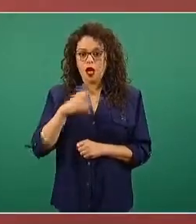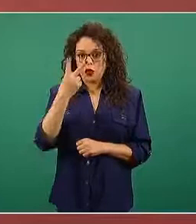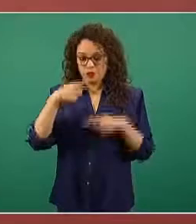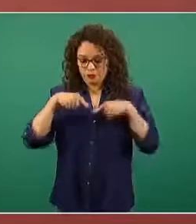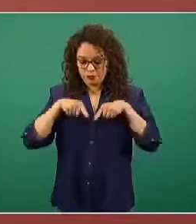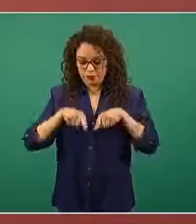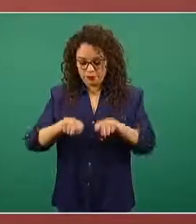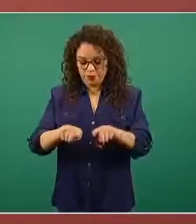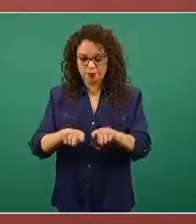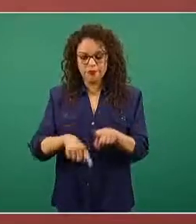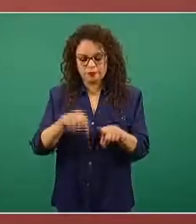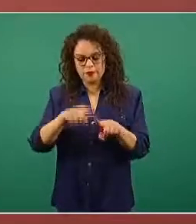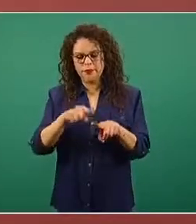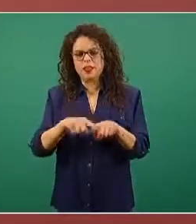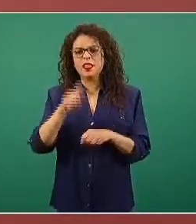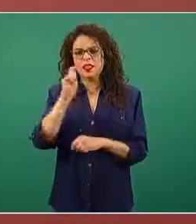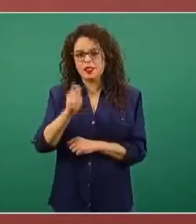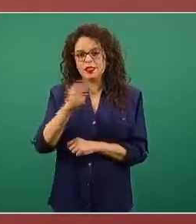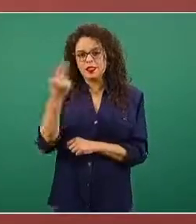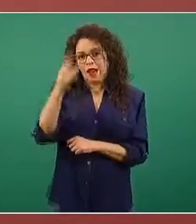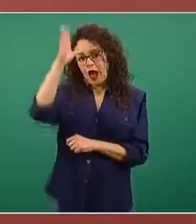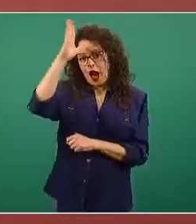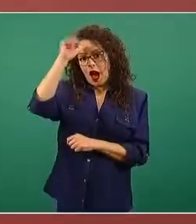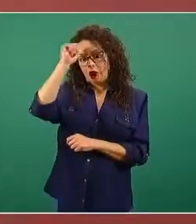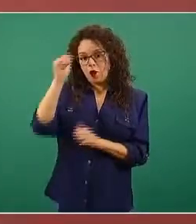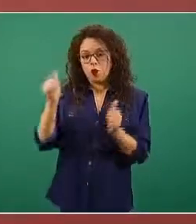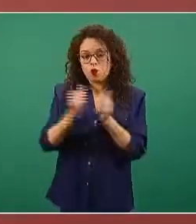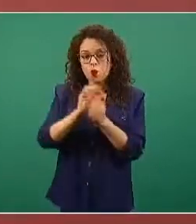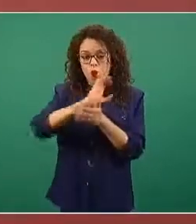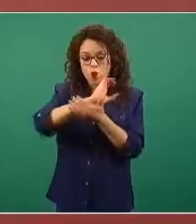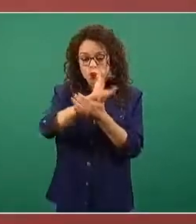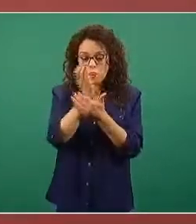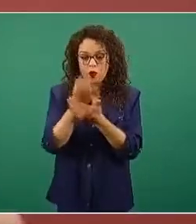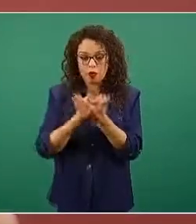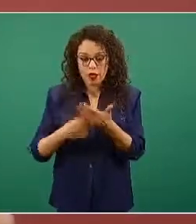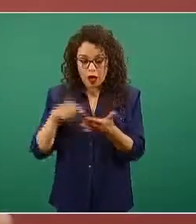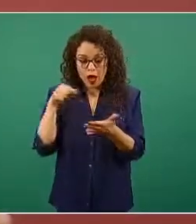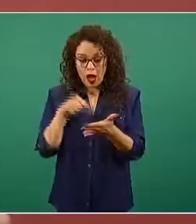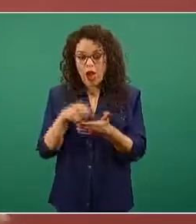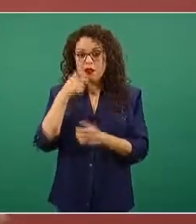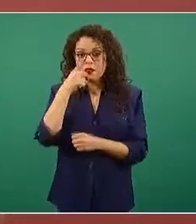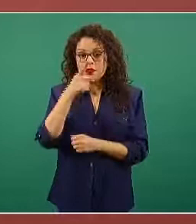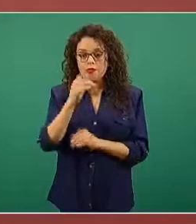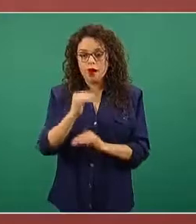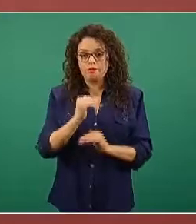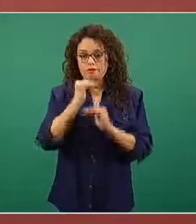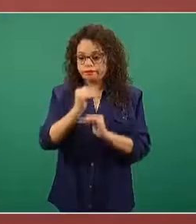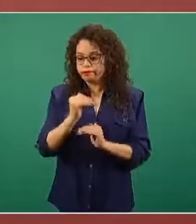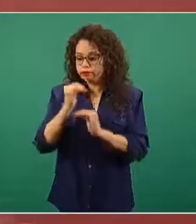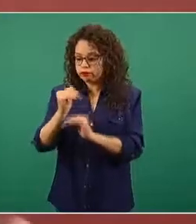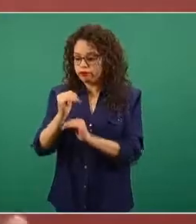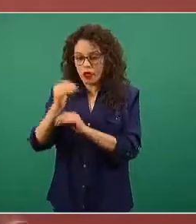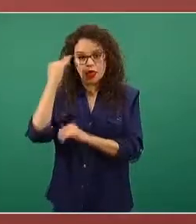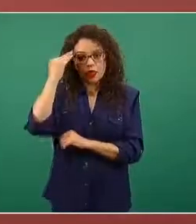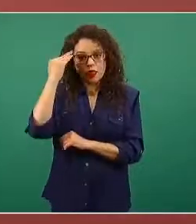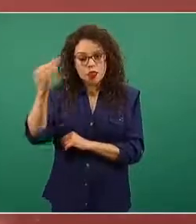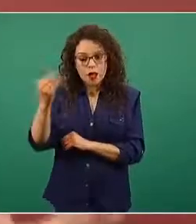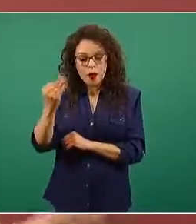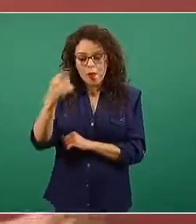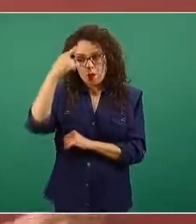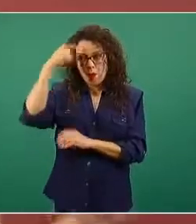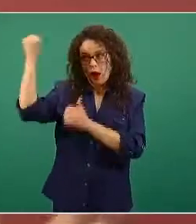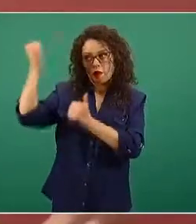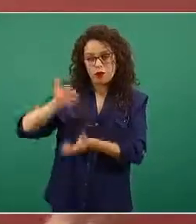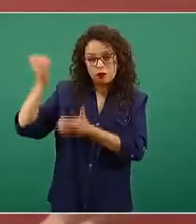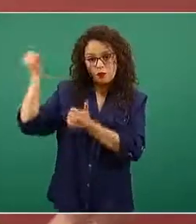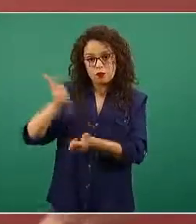a un acuerdo sobre el contrato y que el contrato especifique los tiempos de entrega. Los tiempos de entrega son fundamentales porque queremos